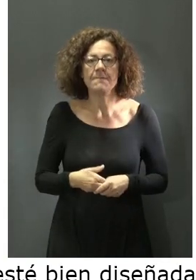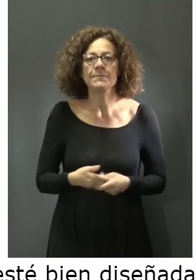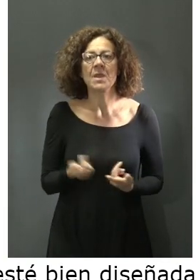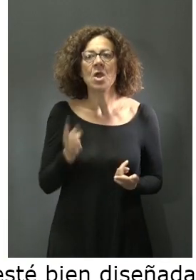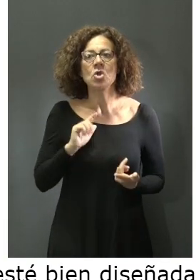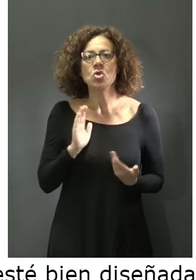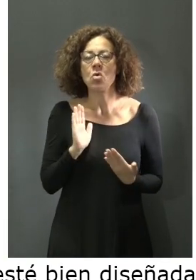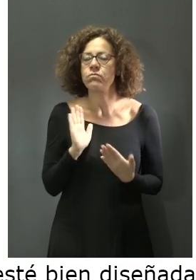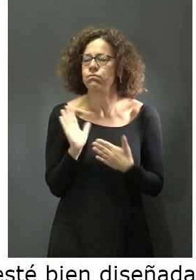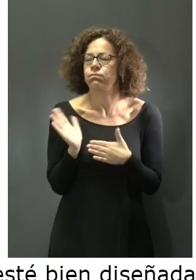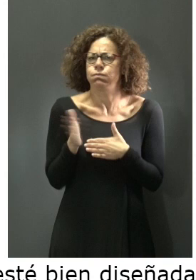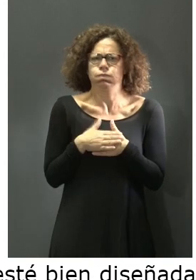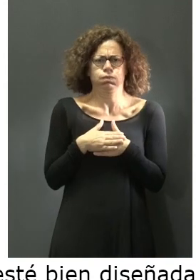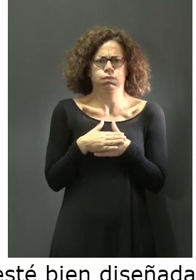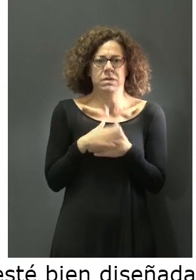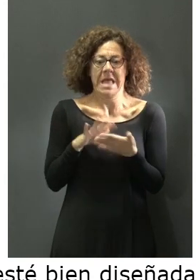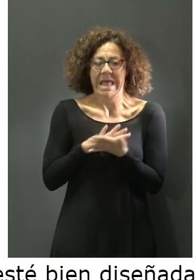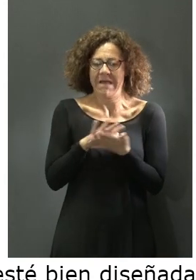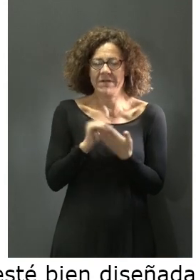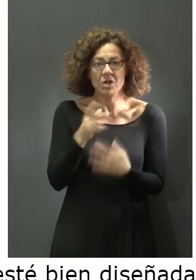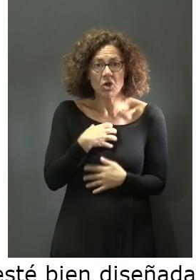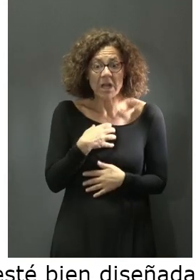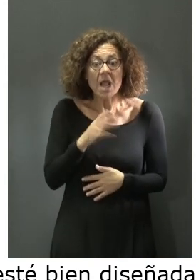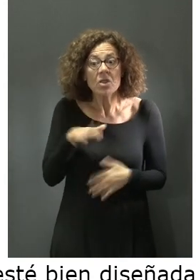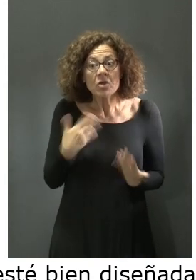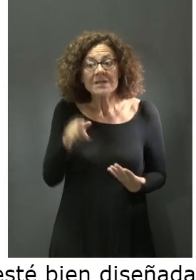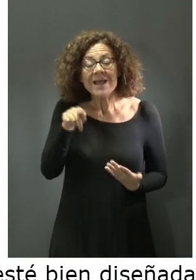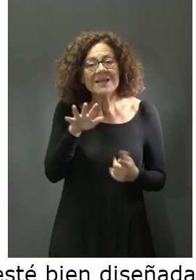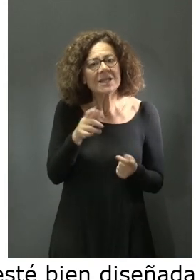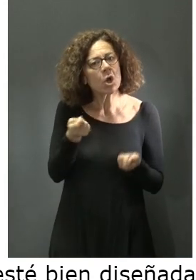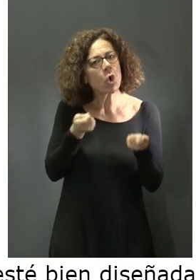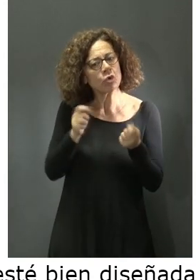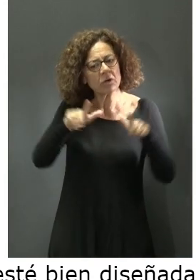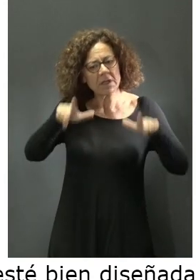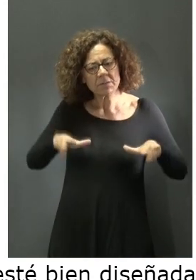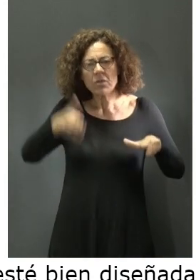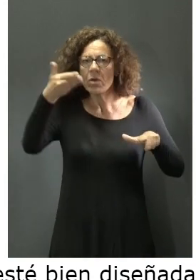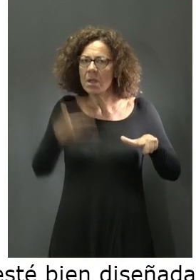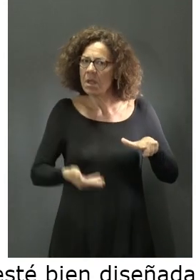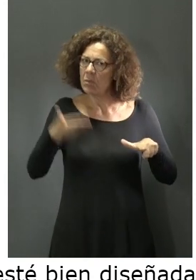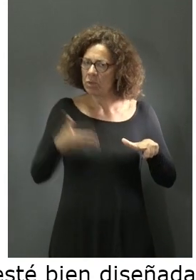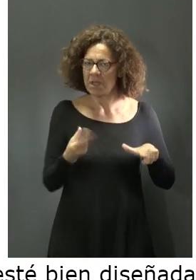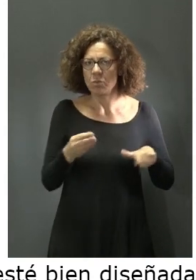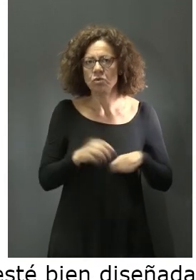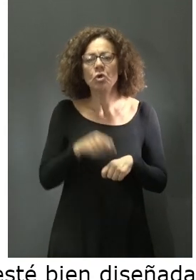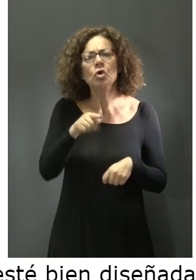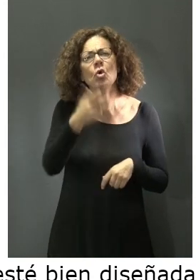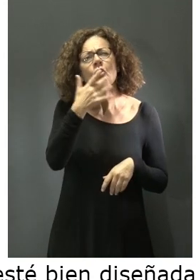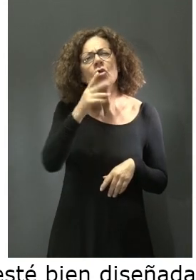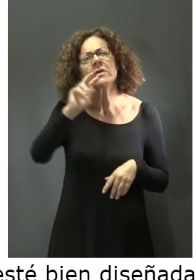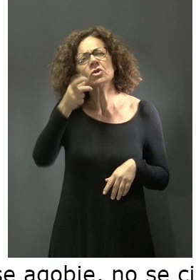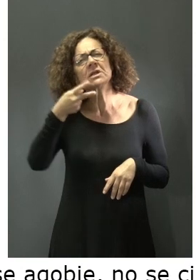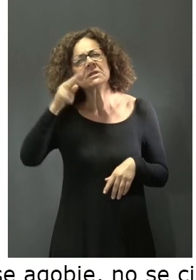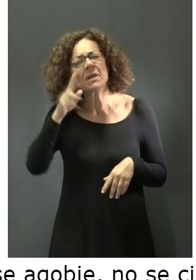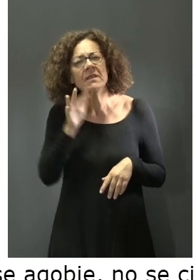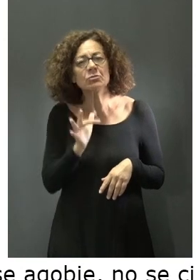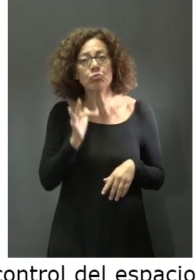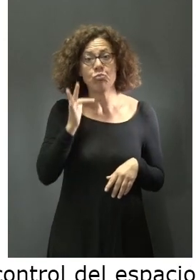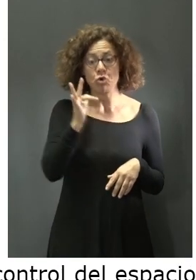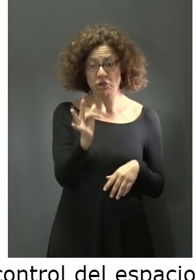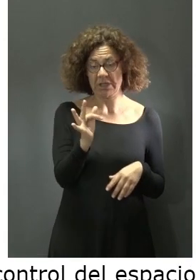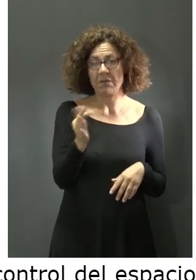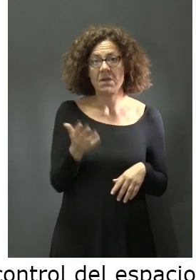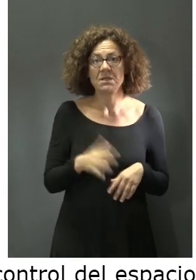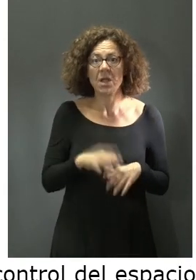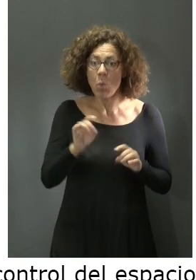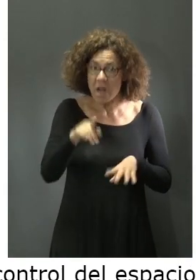cierre en banda. O sea que es muy importante al final ese control del espacio. ¿Conoces otras experiencias positivas así